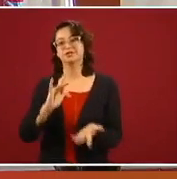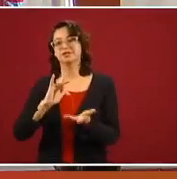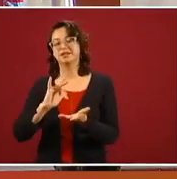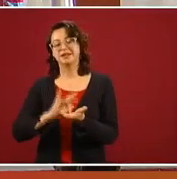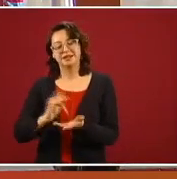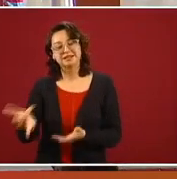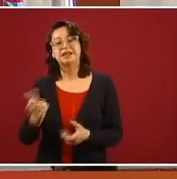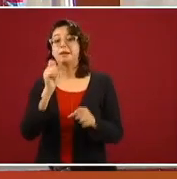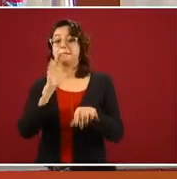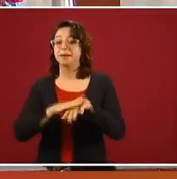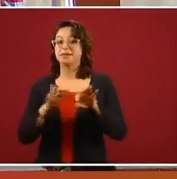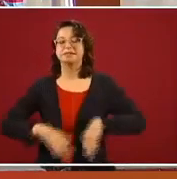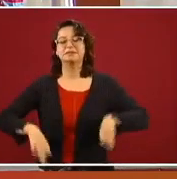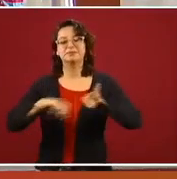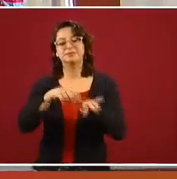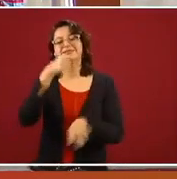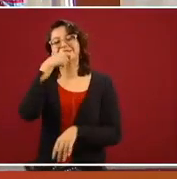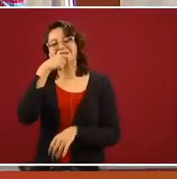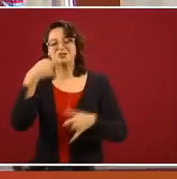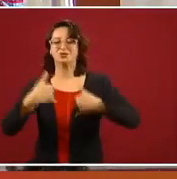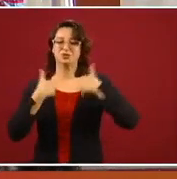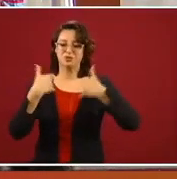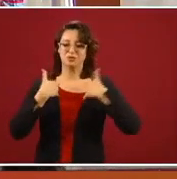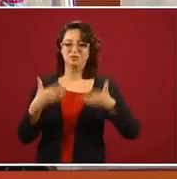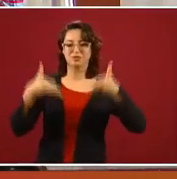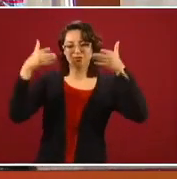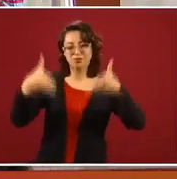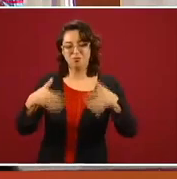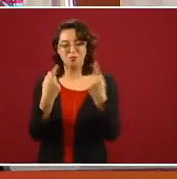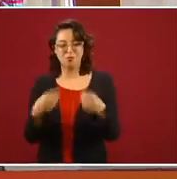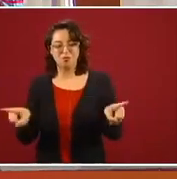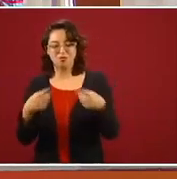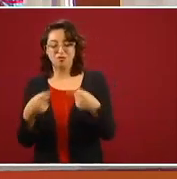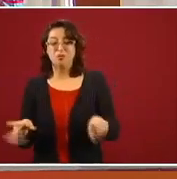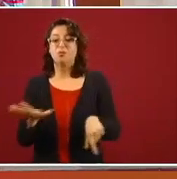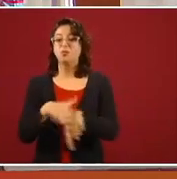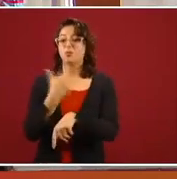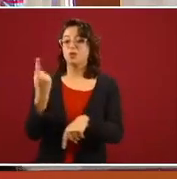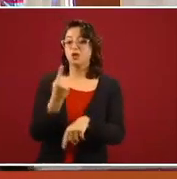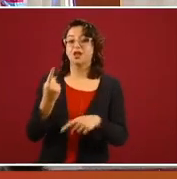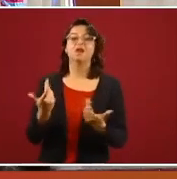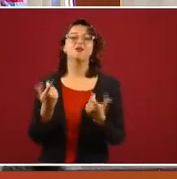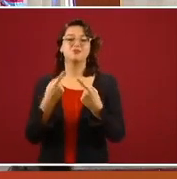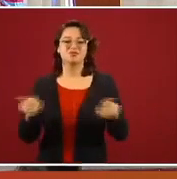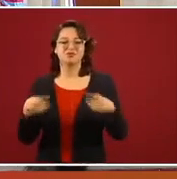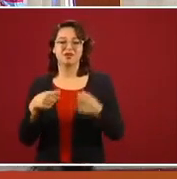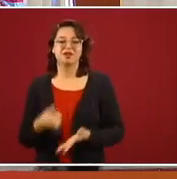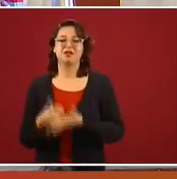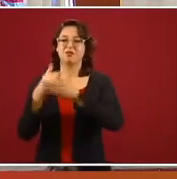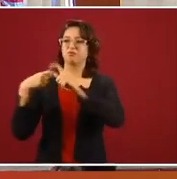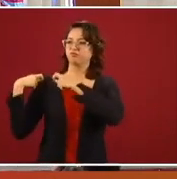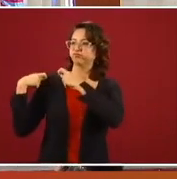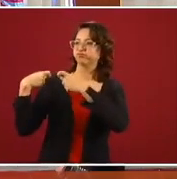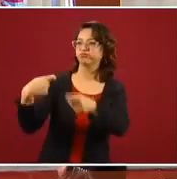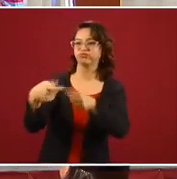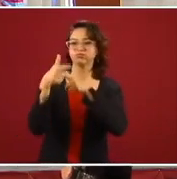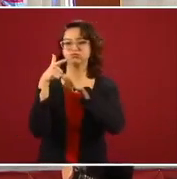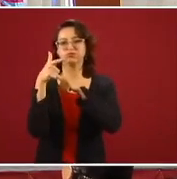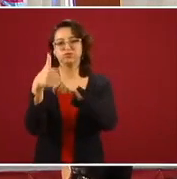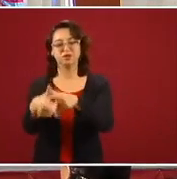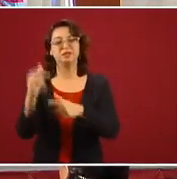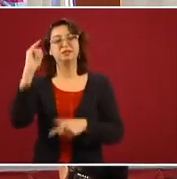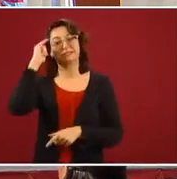jóvenes dedicados a la música. La música permite la continuidad del rito a la usanza de los pueblos